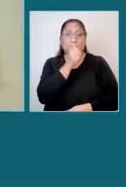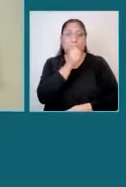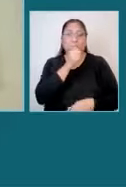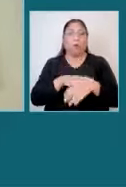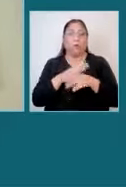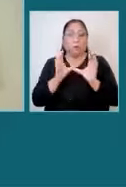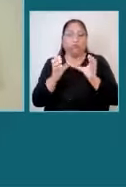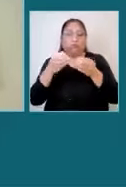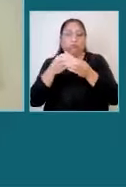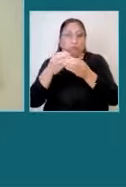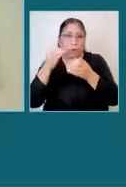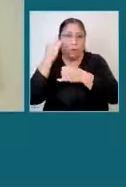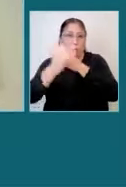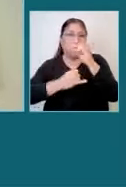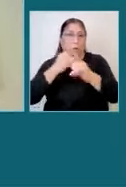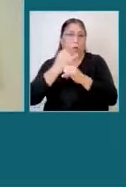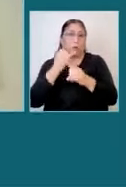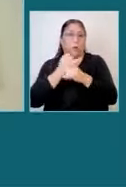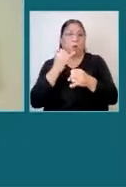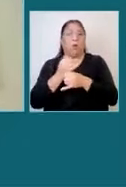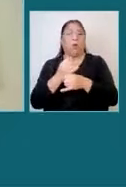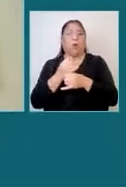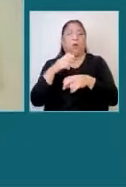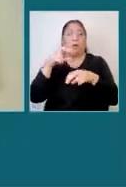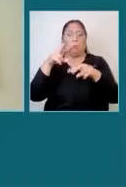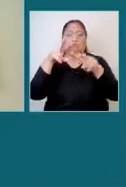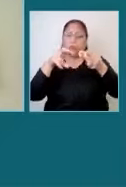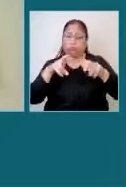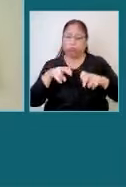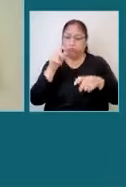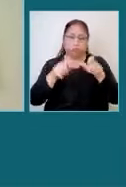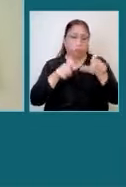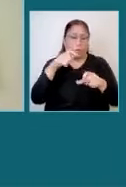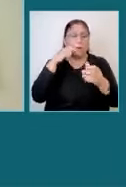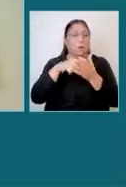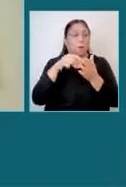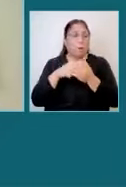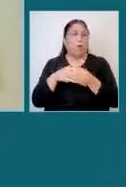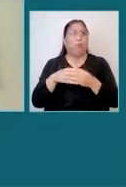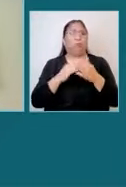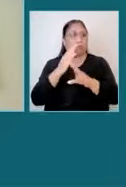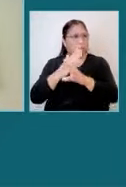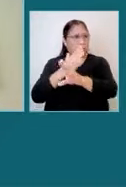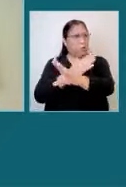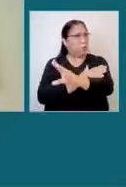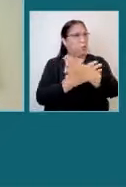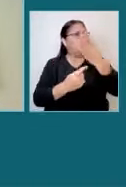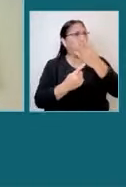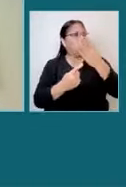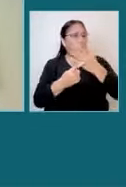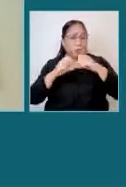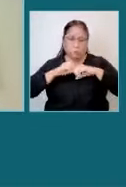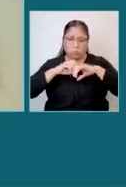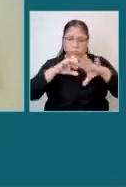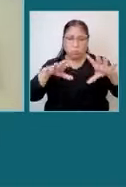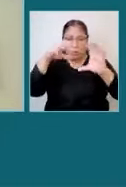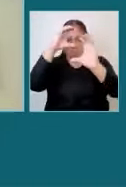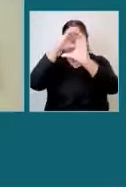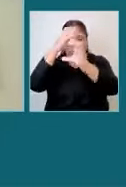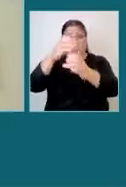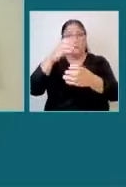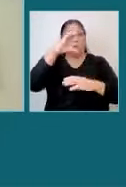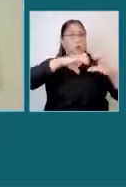la cooperación internacional y la academia, y tiene como finalidad fomentar el desarrollo tecnológico, la difusión y la aplicación del conocimiento